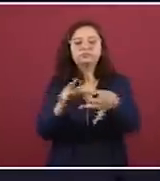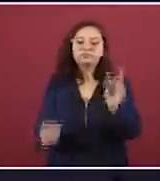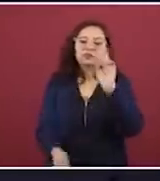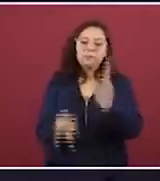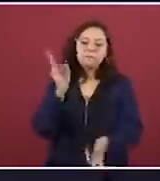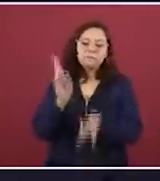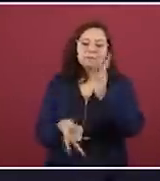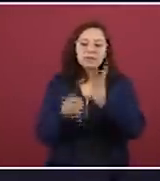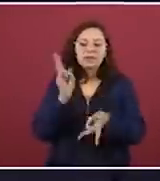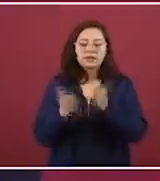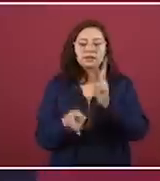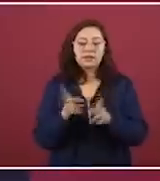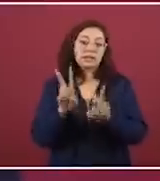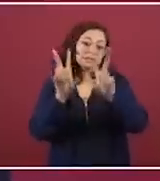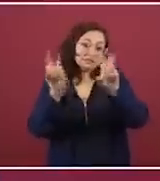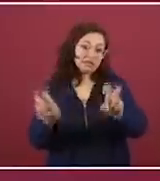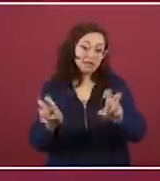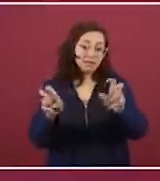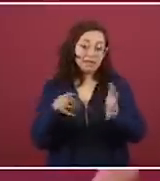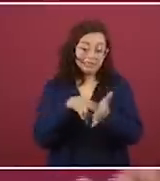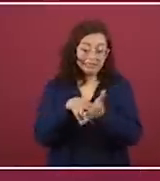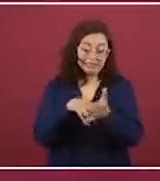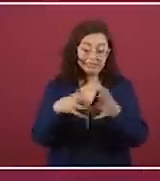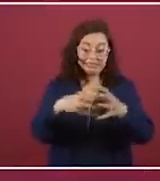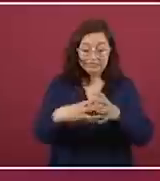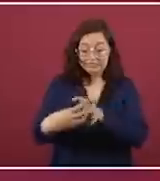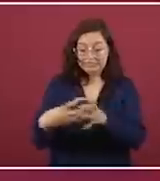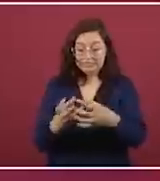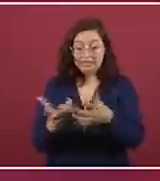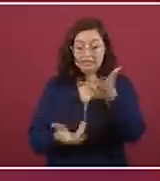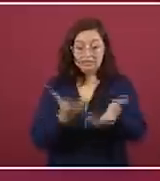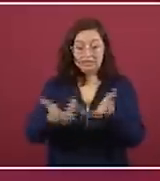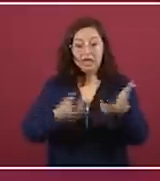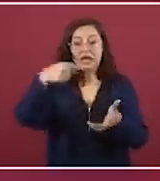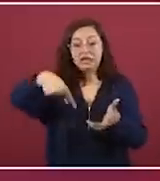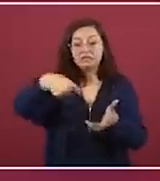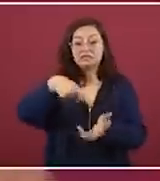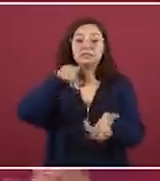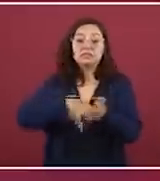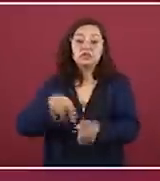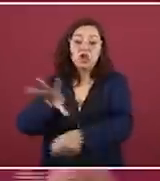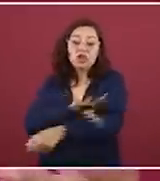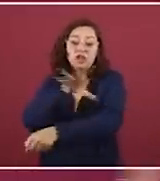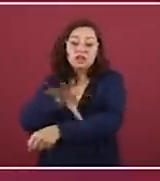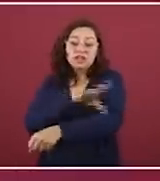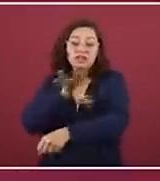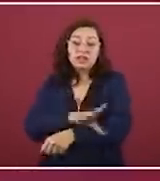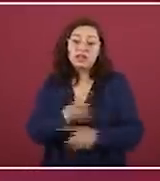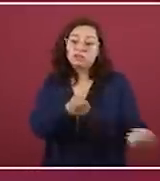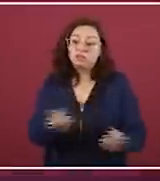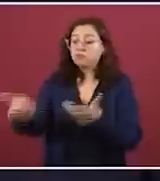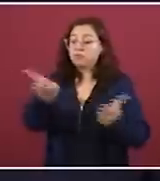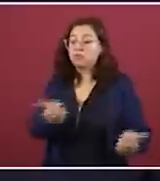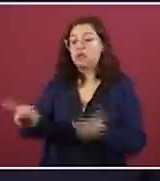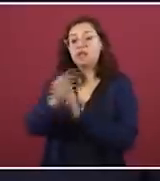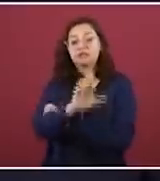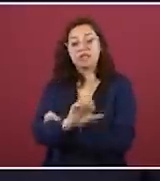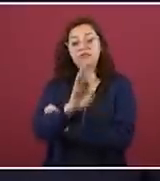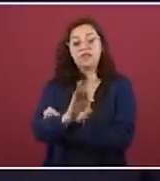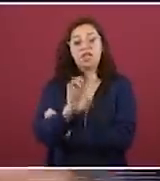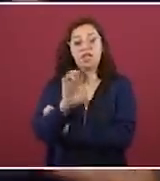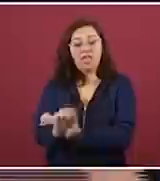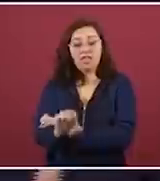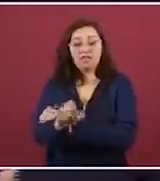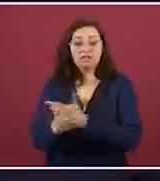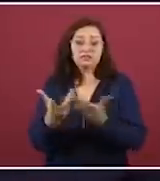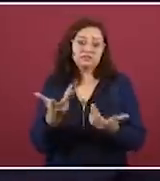con las carboníferas se produce energía eléctrica y es para la Comisión Federal de Electricidad. Si